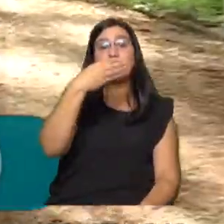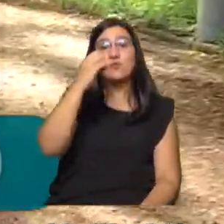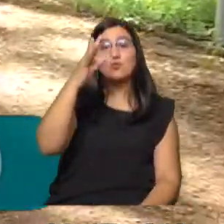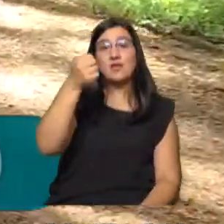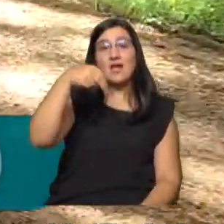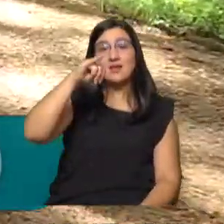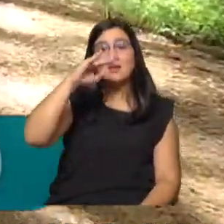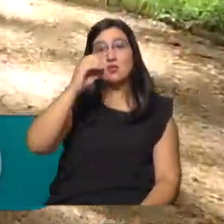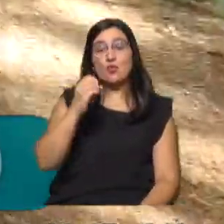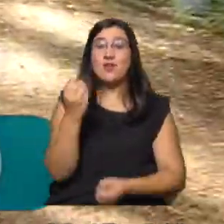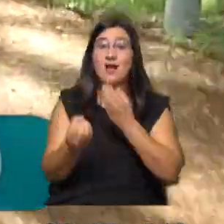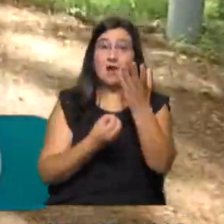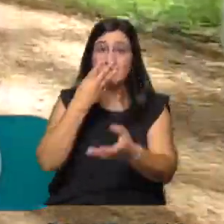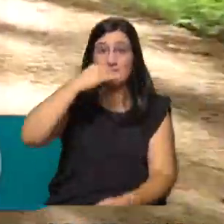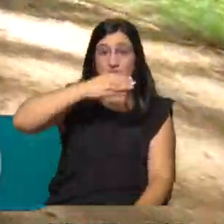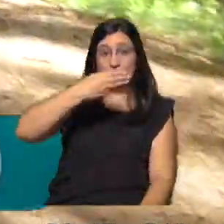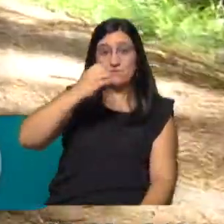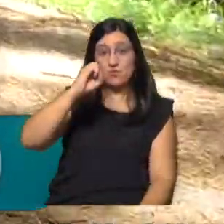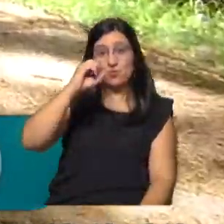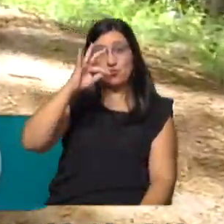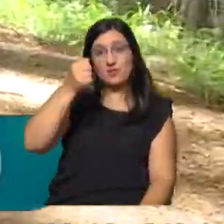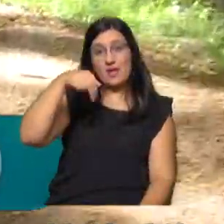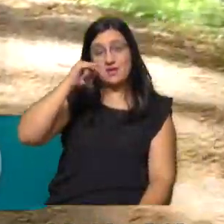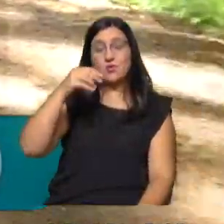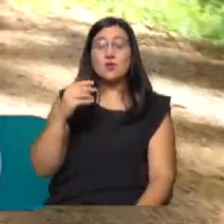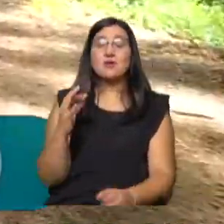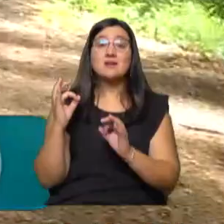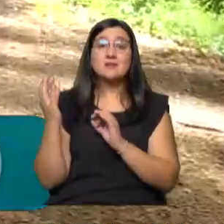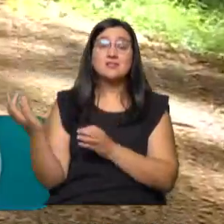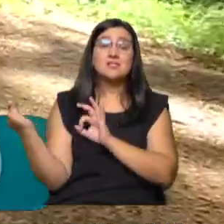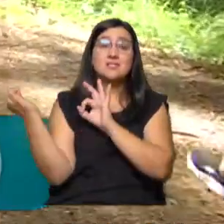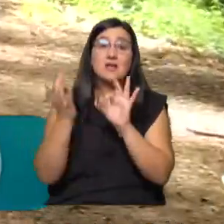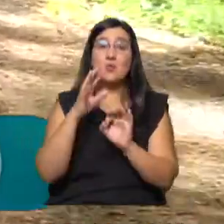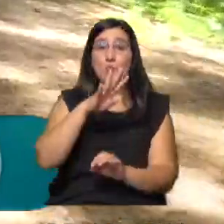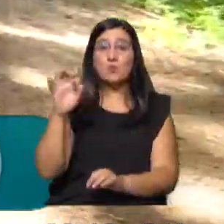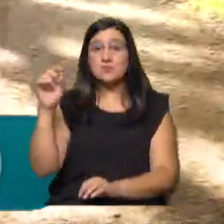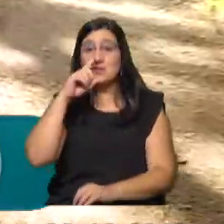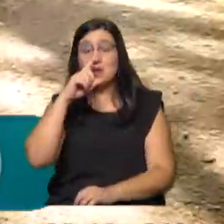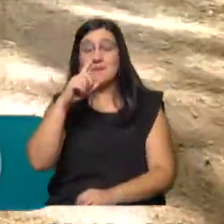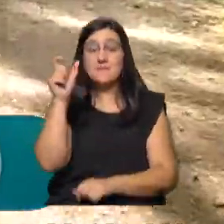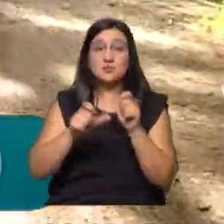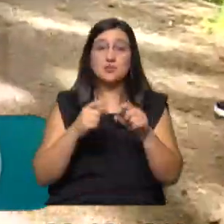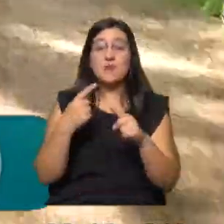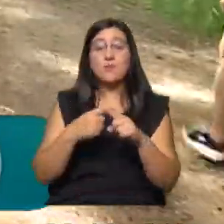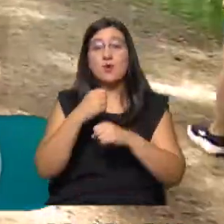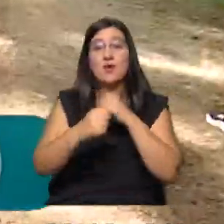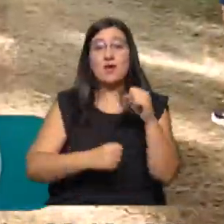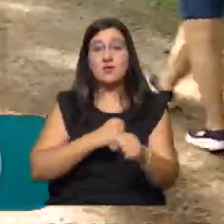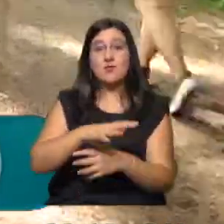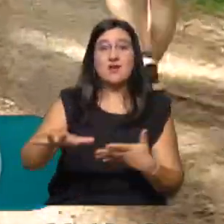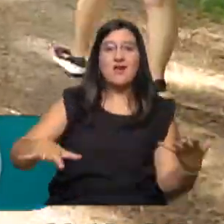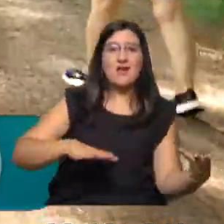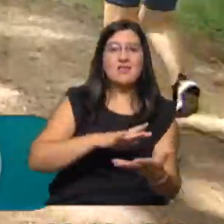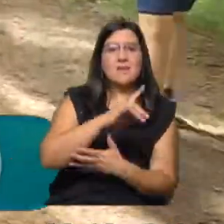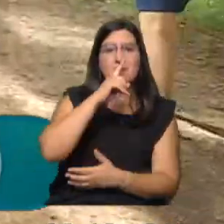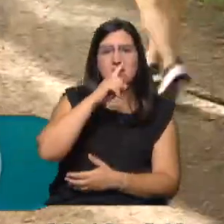1902. Este Jardín Botánico que recibe a 400.000 personas por año, que tiene un área de 132.500